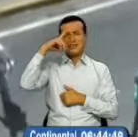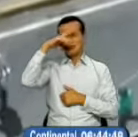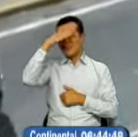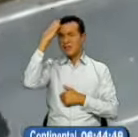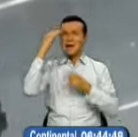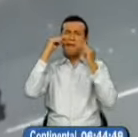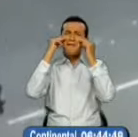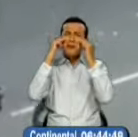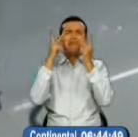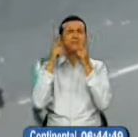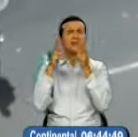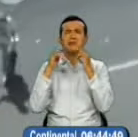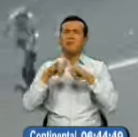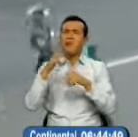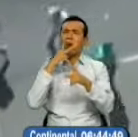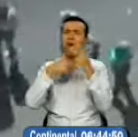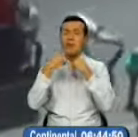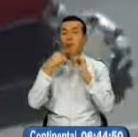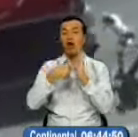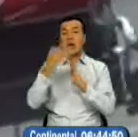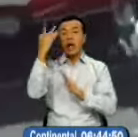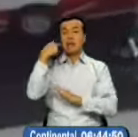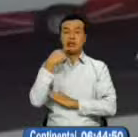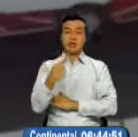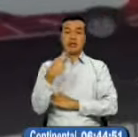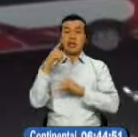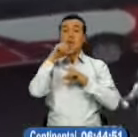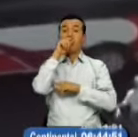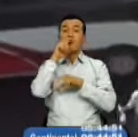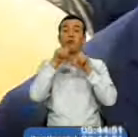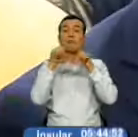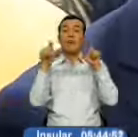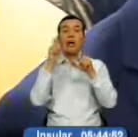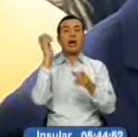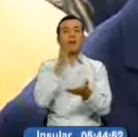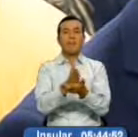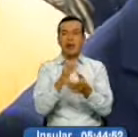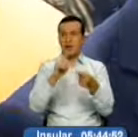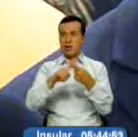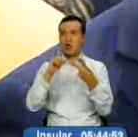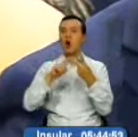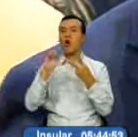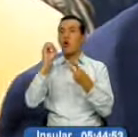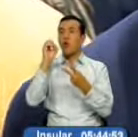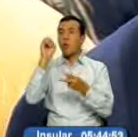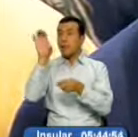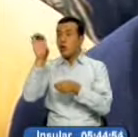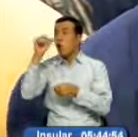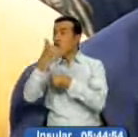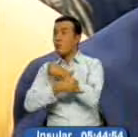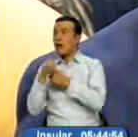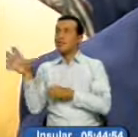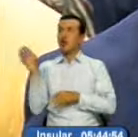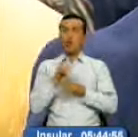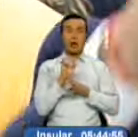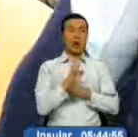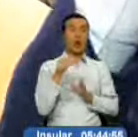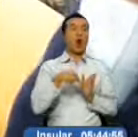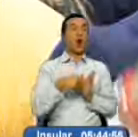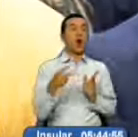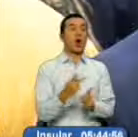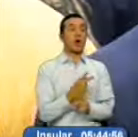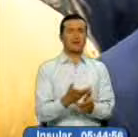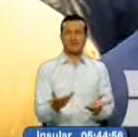pico y placa, así como la publicación de videos de hechos que no se produjeron en el Ecuador, algo que a Juan Pablo Pozo no le llama la atención. Y hoy se